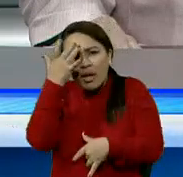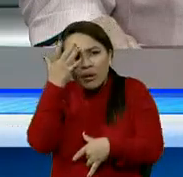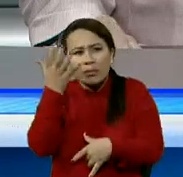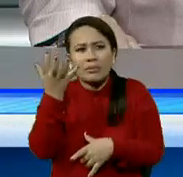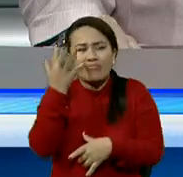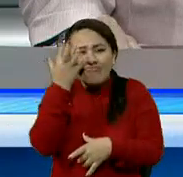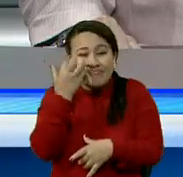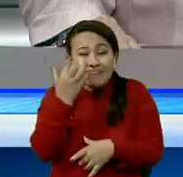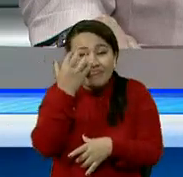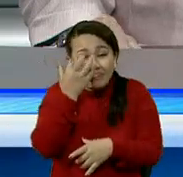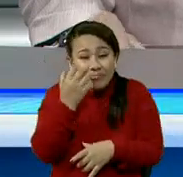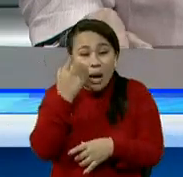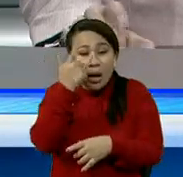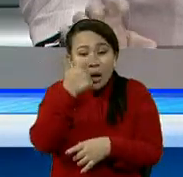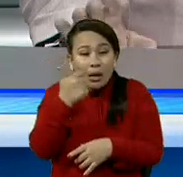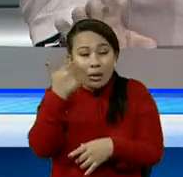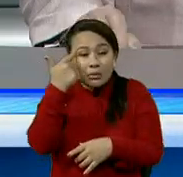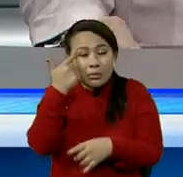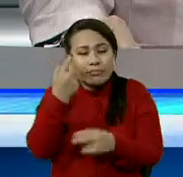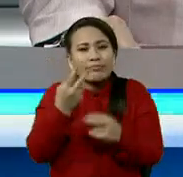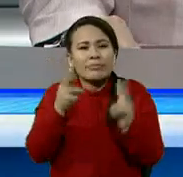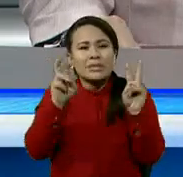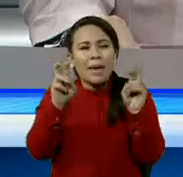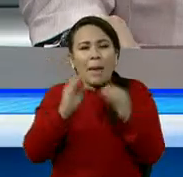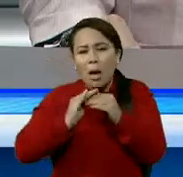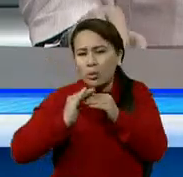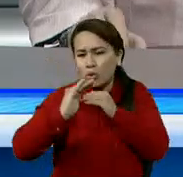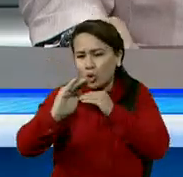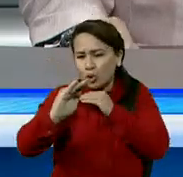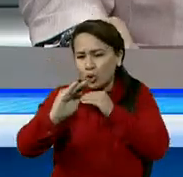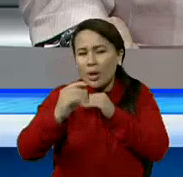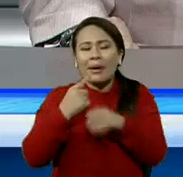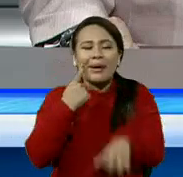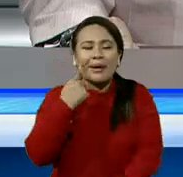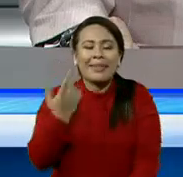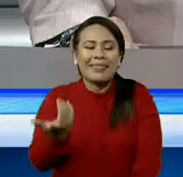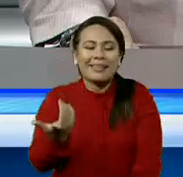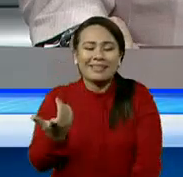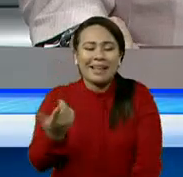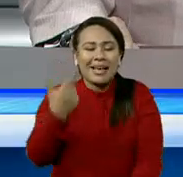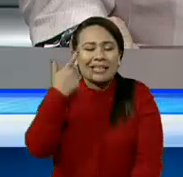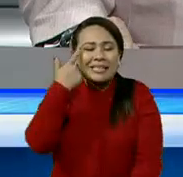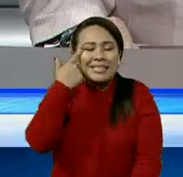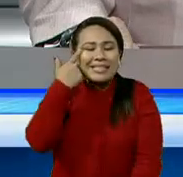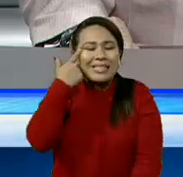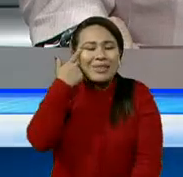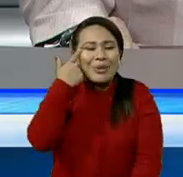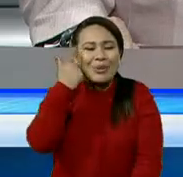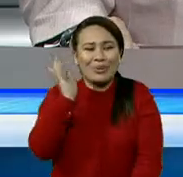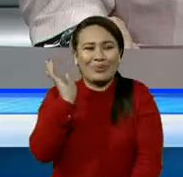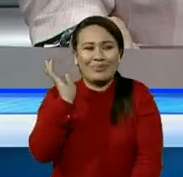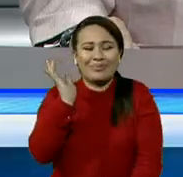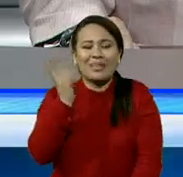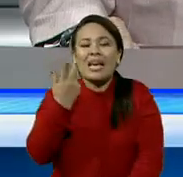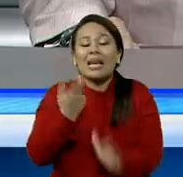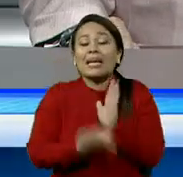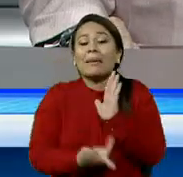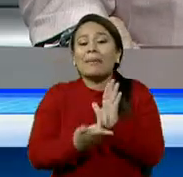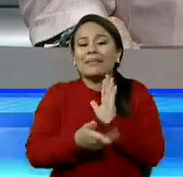con la conjuntivitis, más conocida como la patada china. Jorge, ¿qué está pasando por